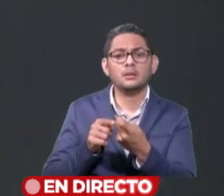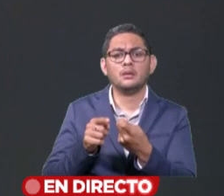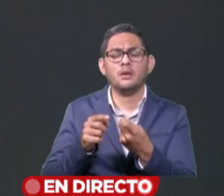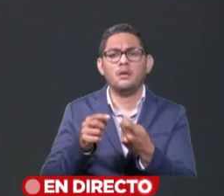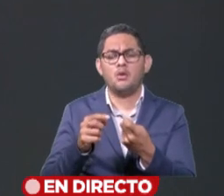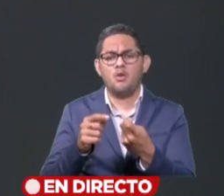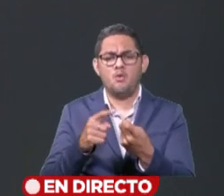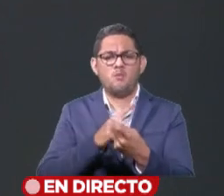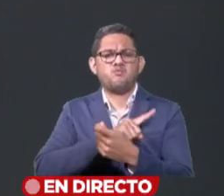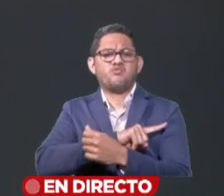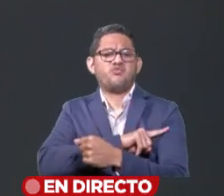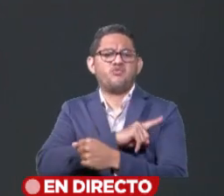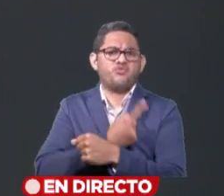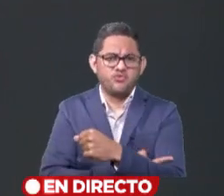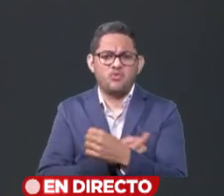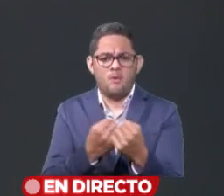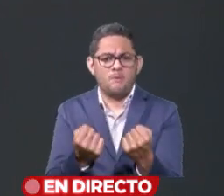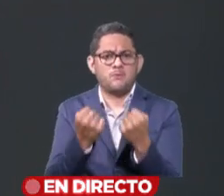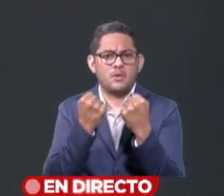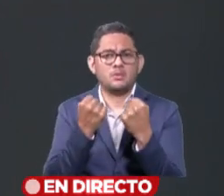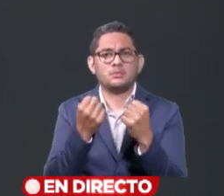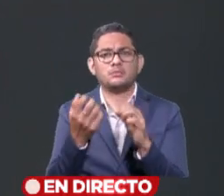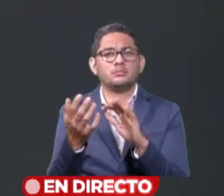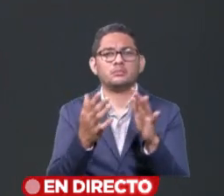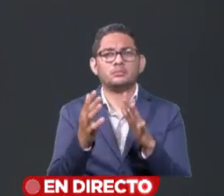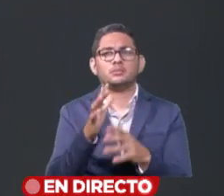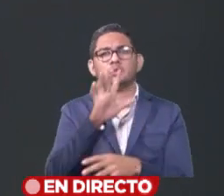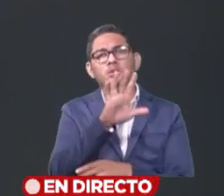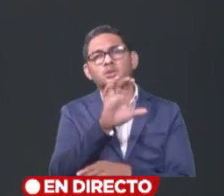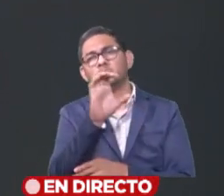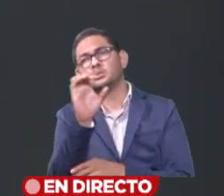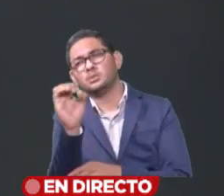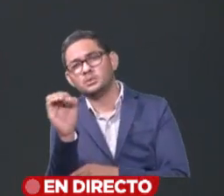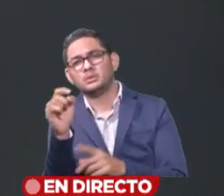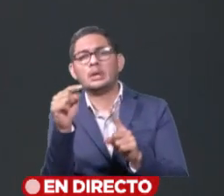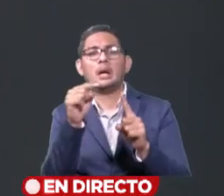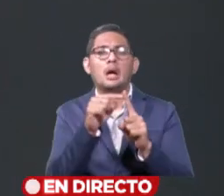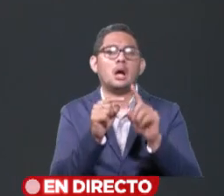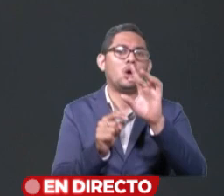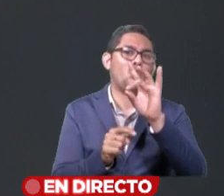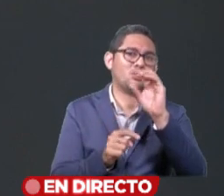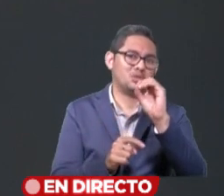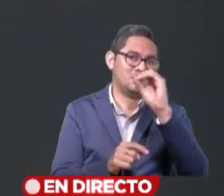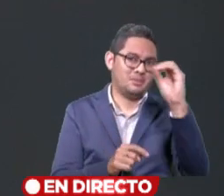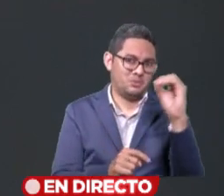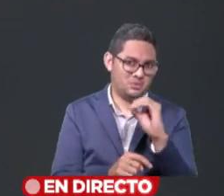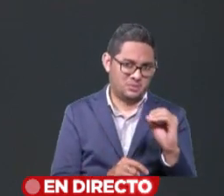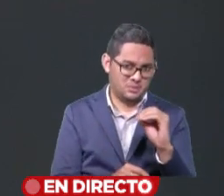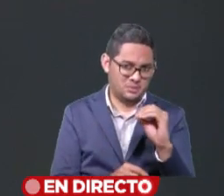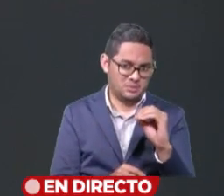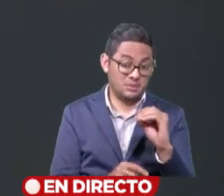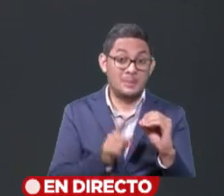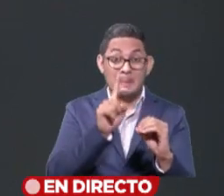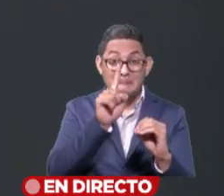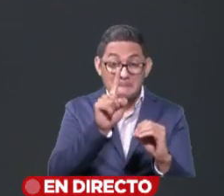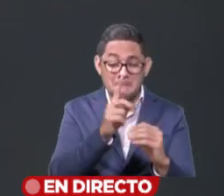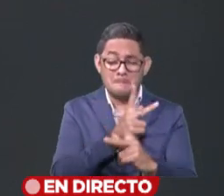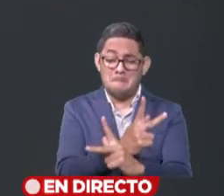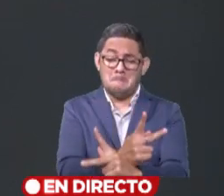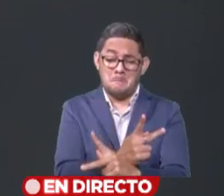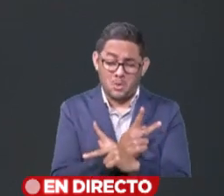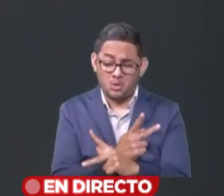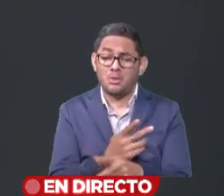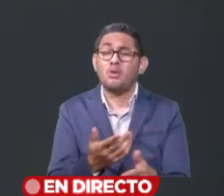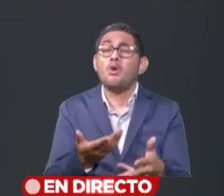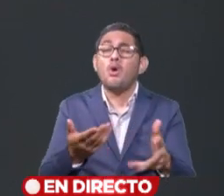de la primera dosis de aproximadamente el 50 al 80%, pero para que esa vacuna ofrezca una protección debe de pasar